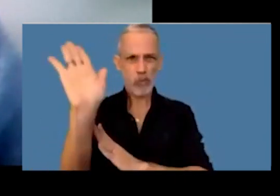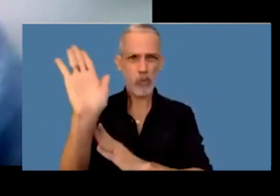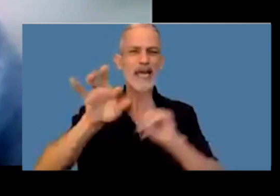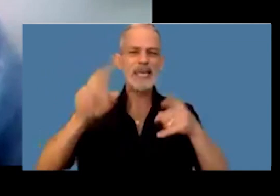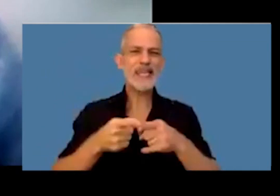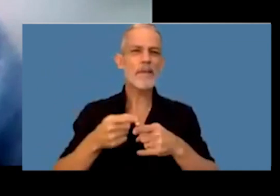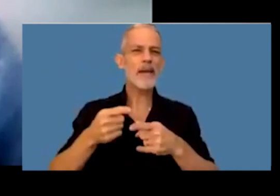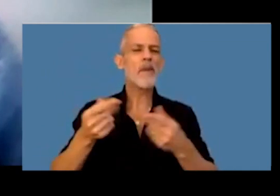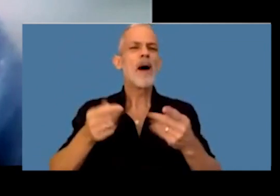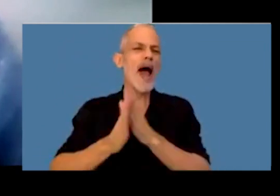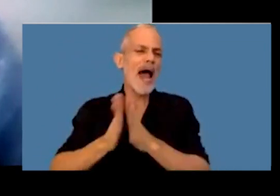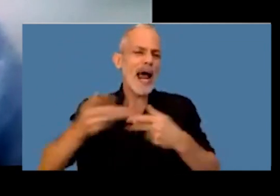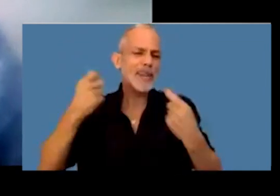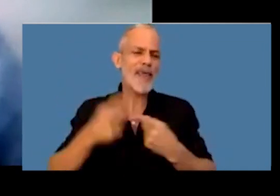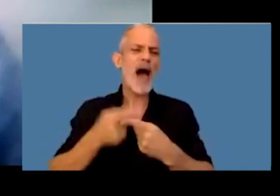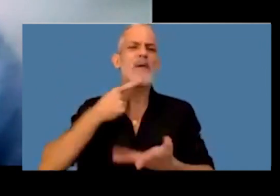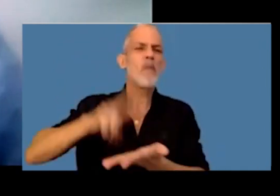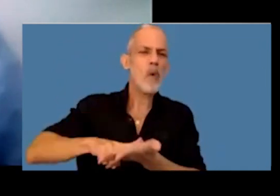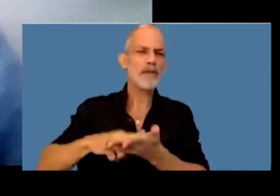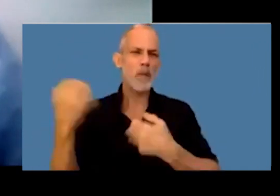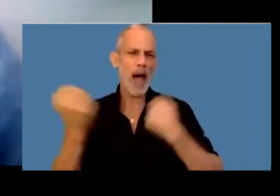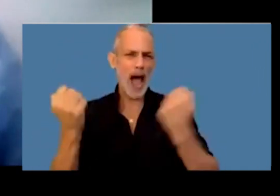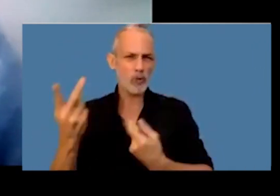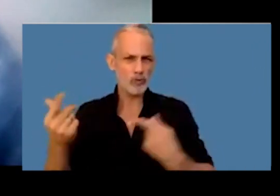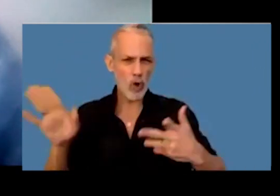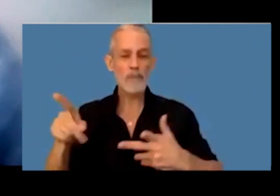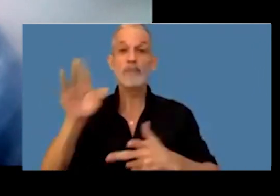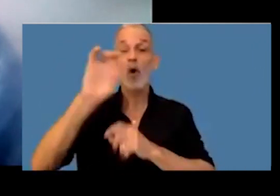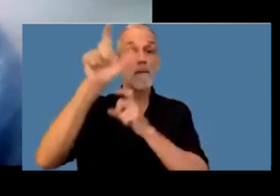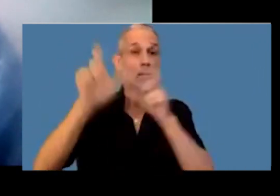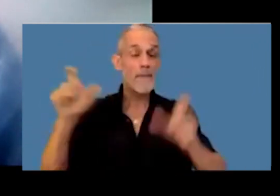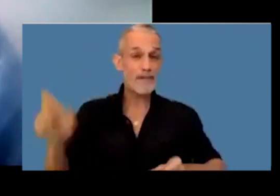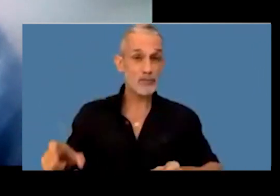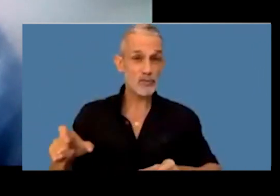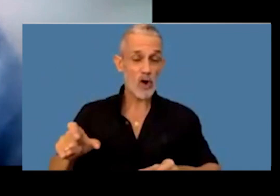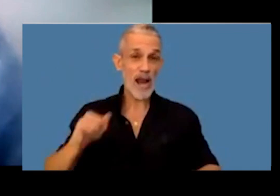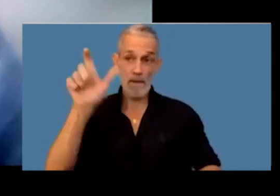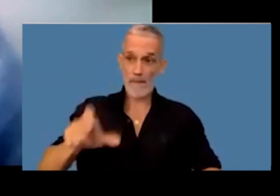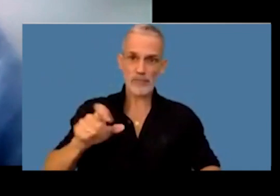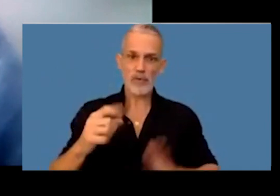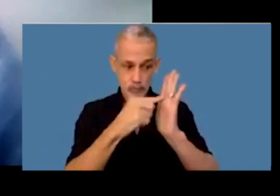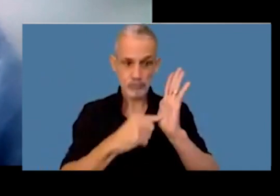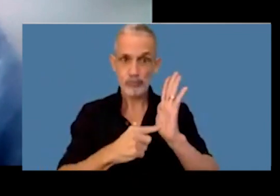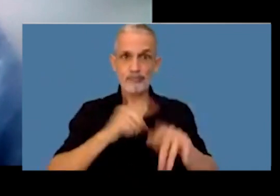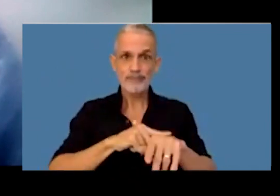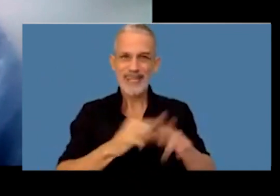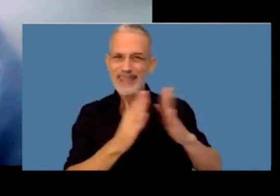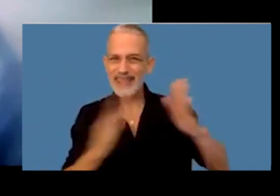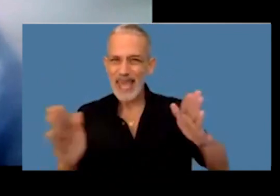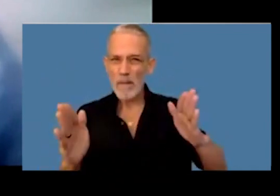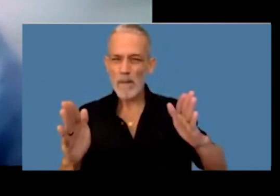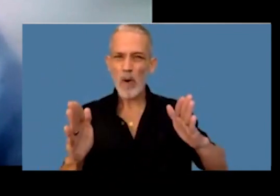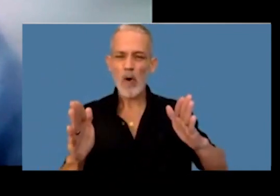automotor o la libre disponibilidad una vez que la persona cumple con el tiempo de los